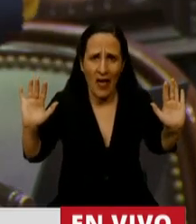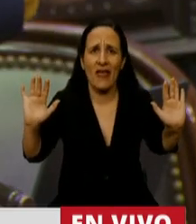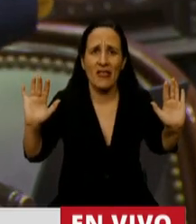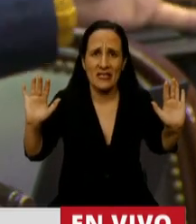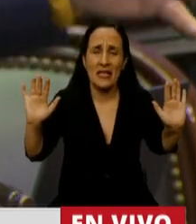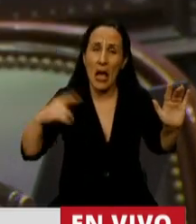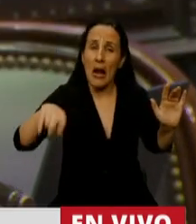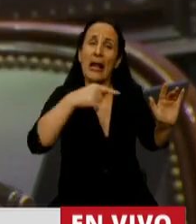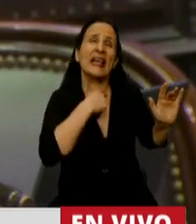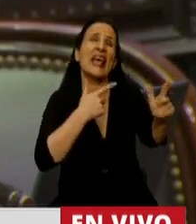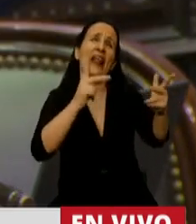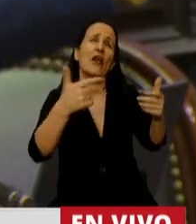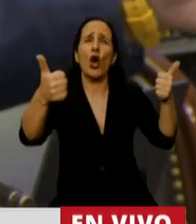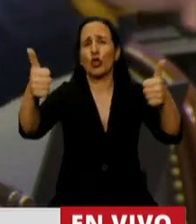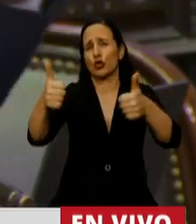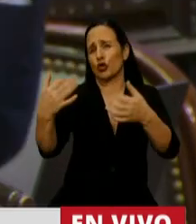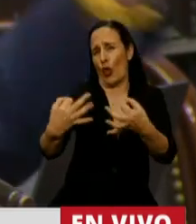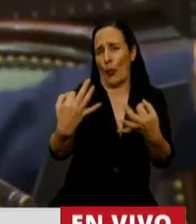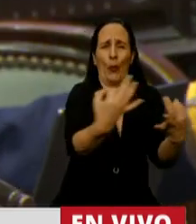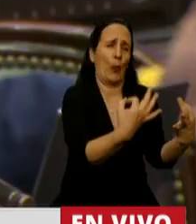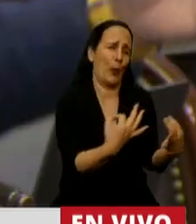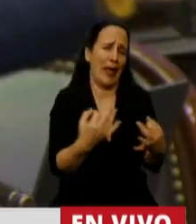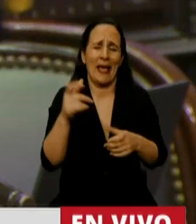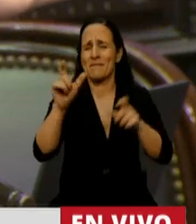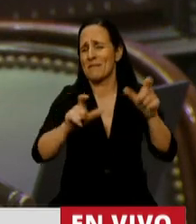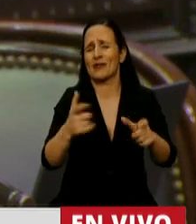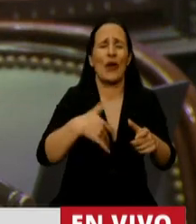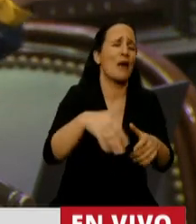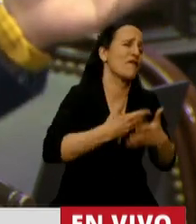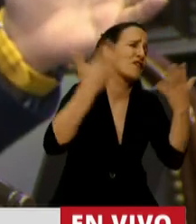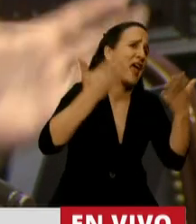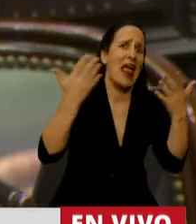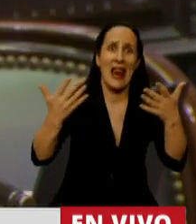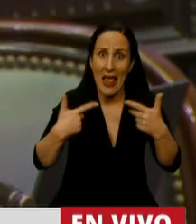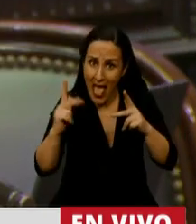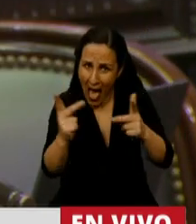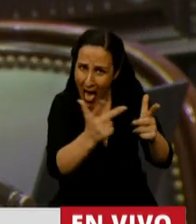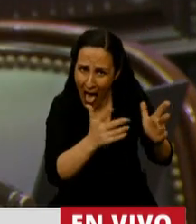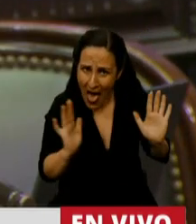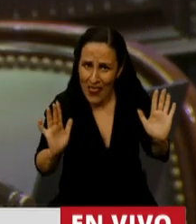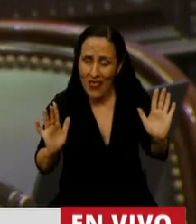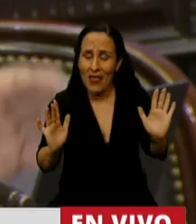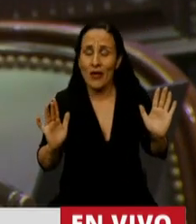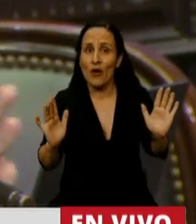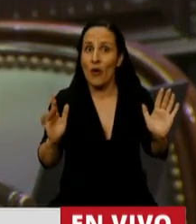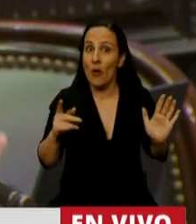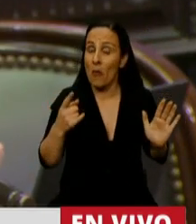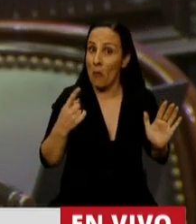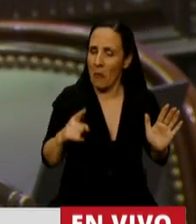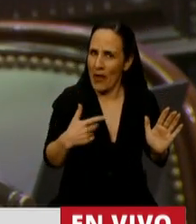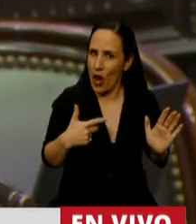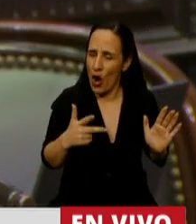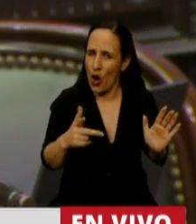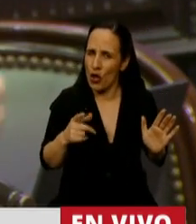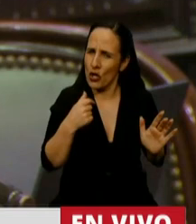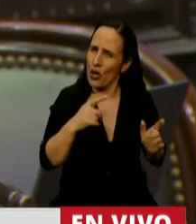diga que está todo bien que estamos de primera que la gente va a ser feliz se lo decimos ahora si decidimos